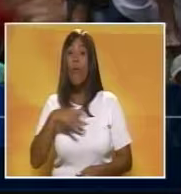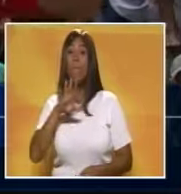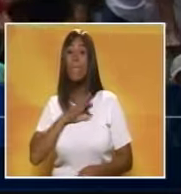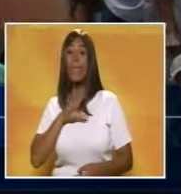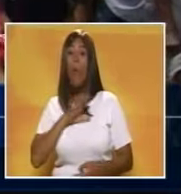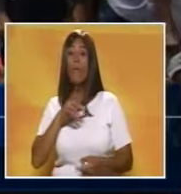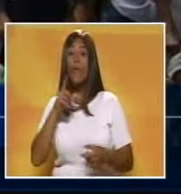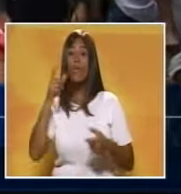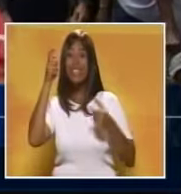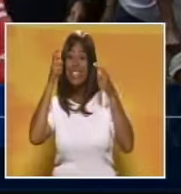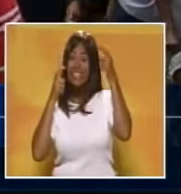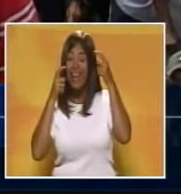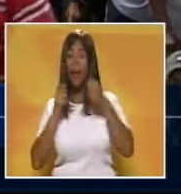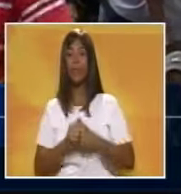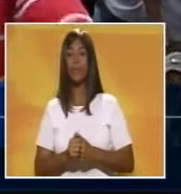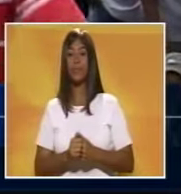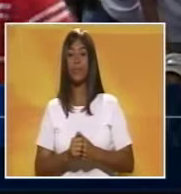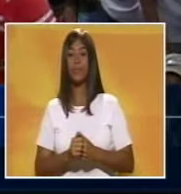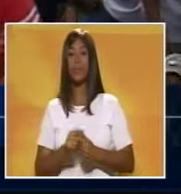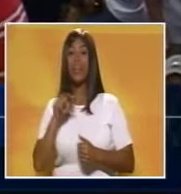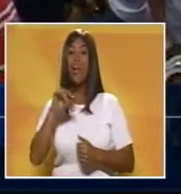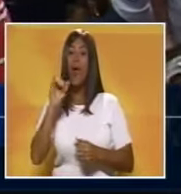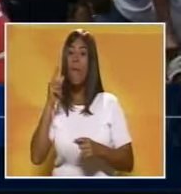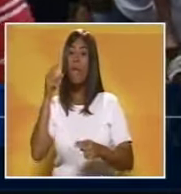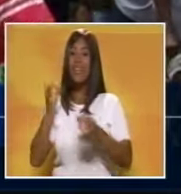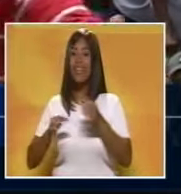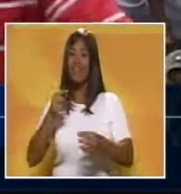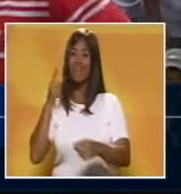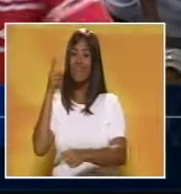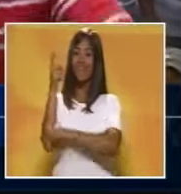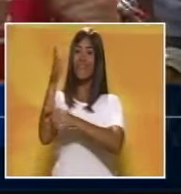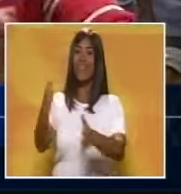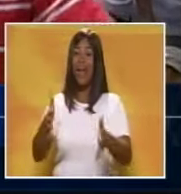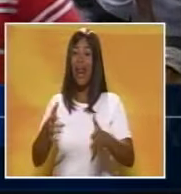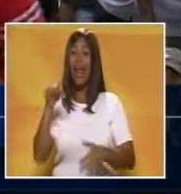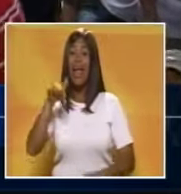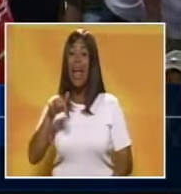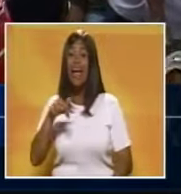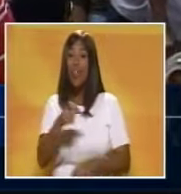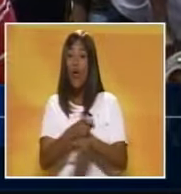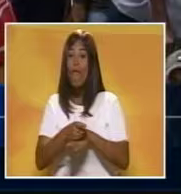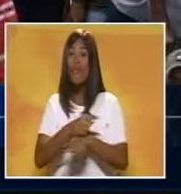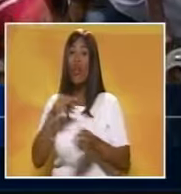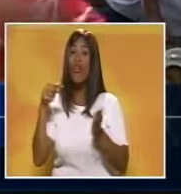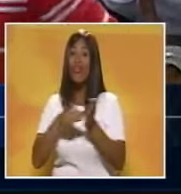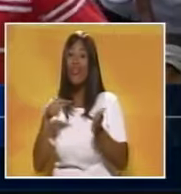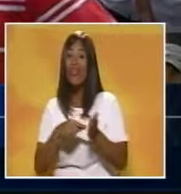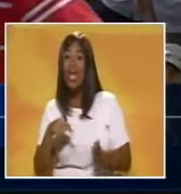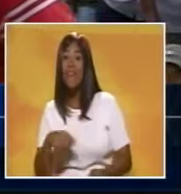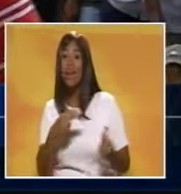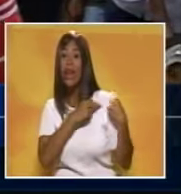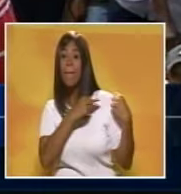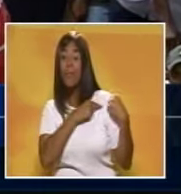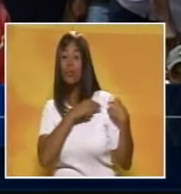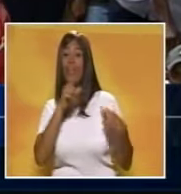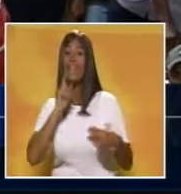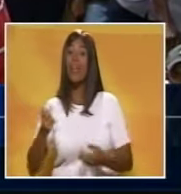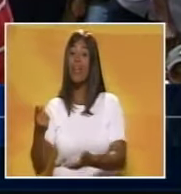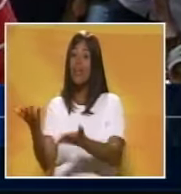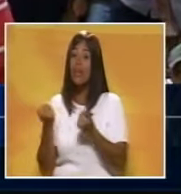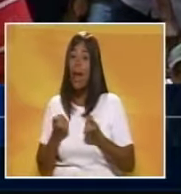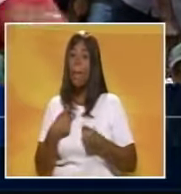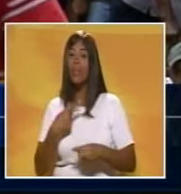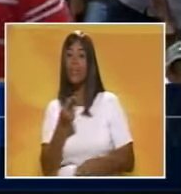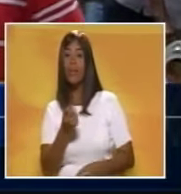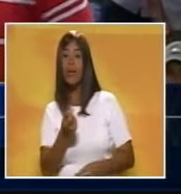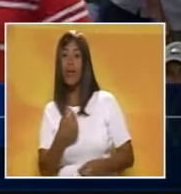presidente Chávez al ExxonMobil. Y el Estado es el representante de esta deuda. Por lo tanto, tiene que devolvernos ese dinero a nosotros.